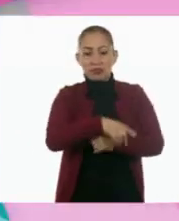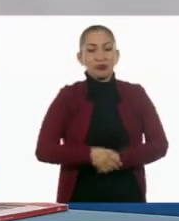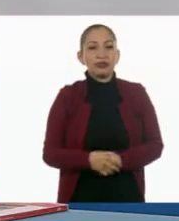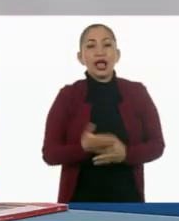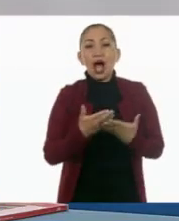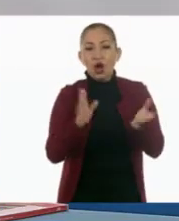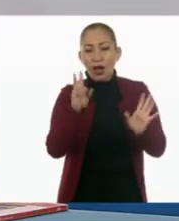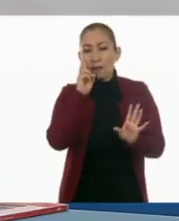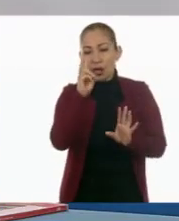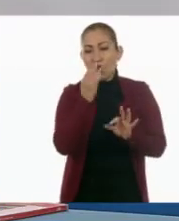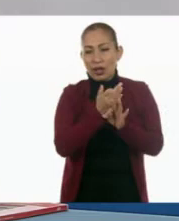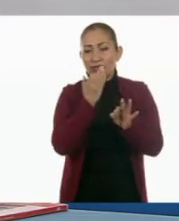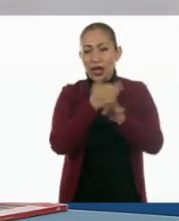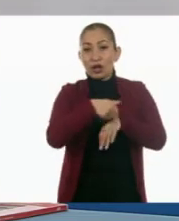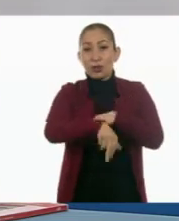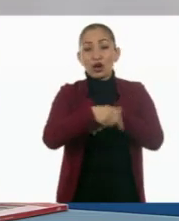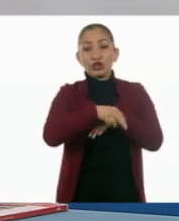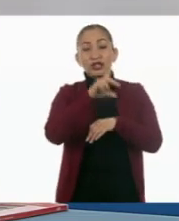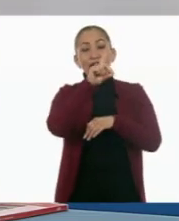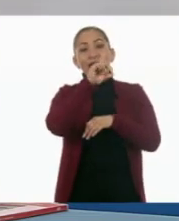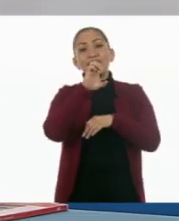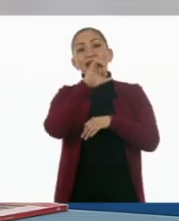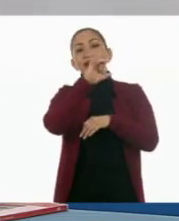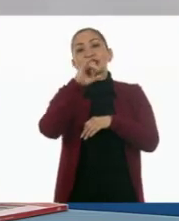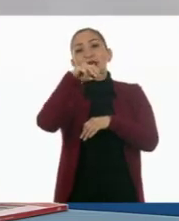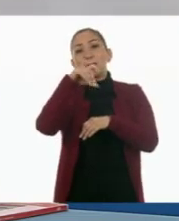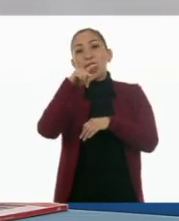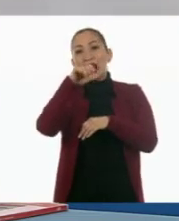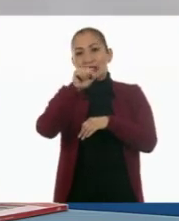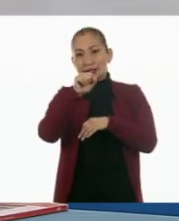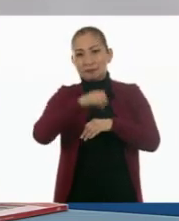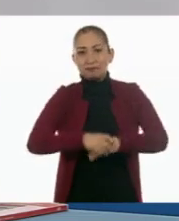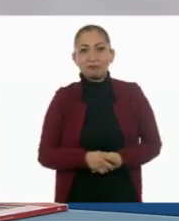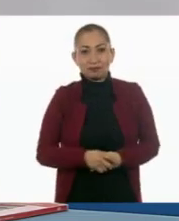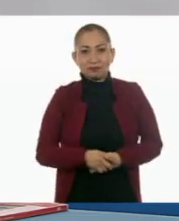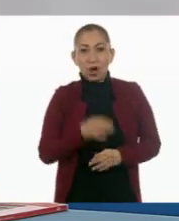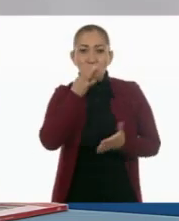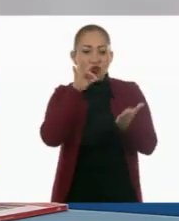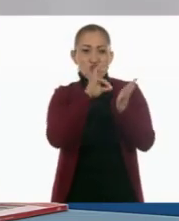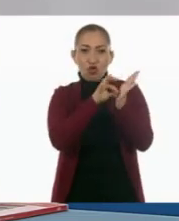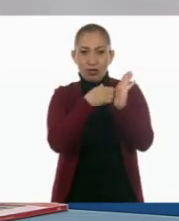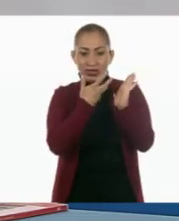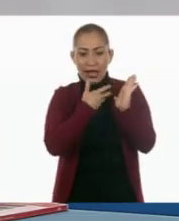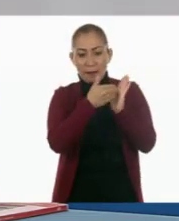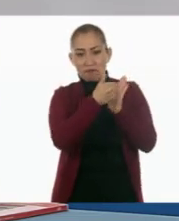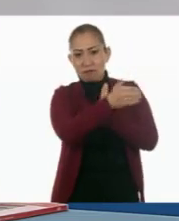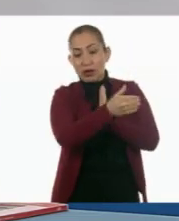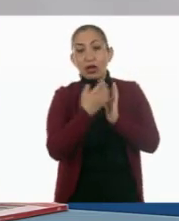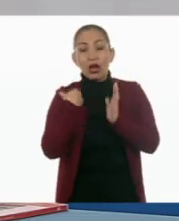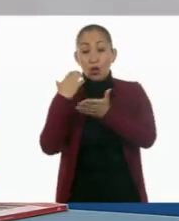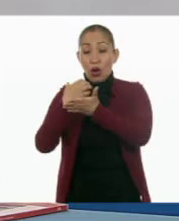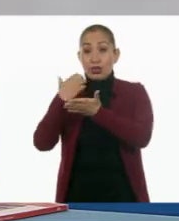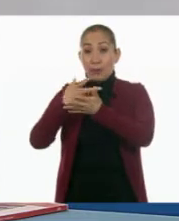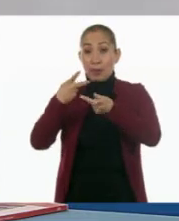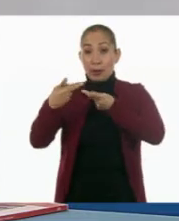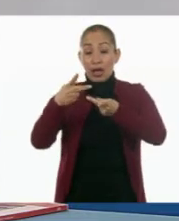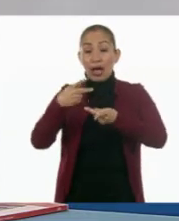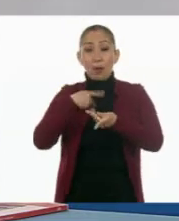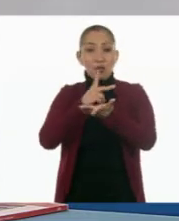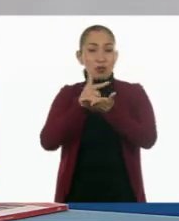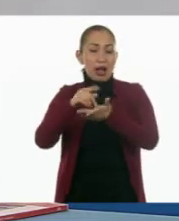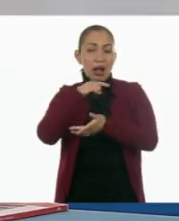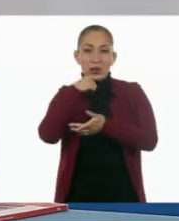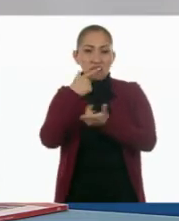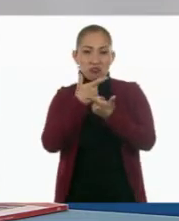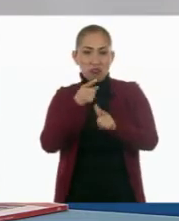lo que vamos a ver acerca de los números decimales. Muy bien. ¿Les parece bien, chicos? Tomen su libreta y un lápiz o pluma con lo